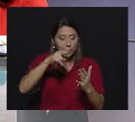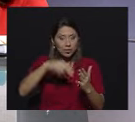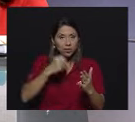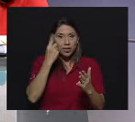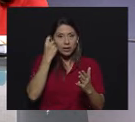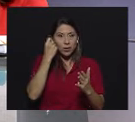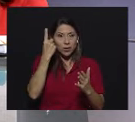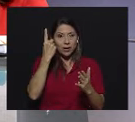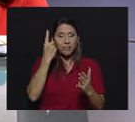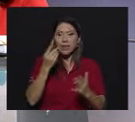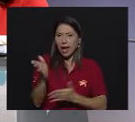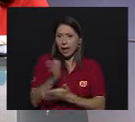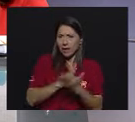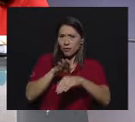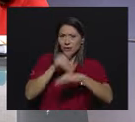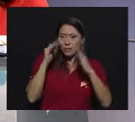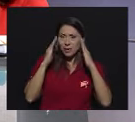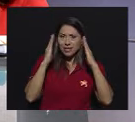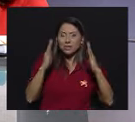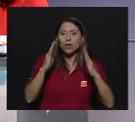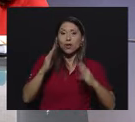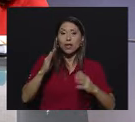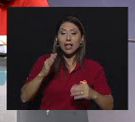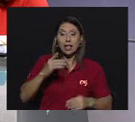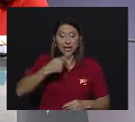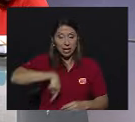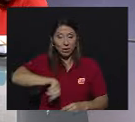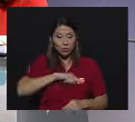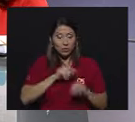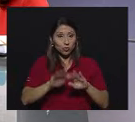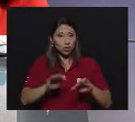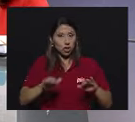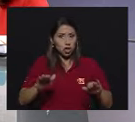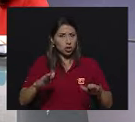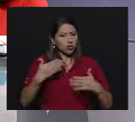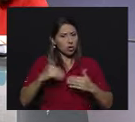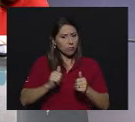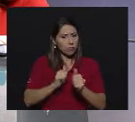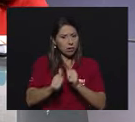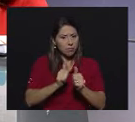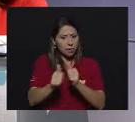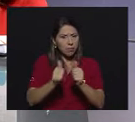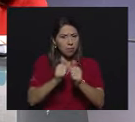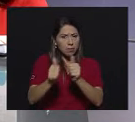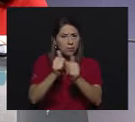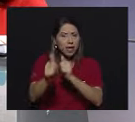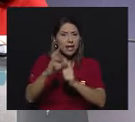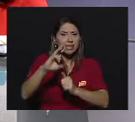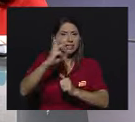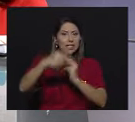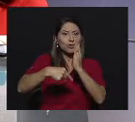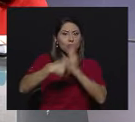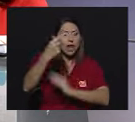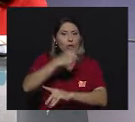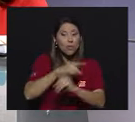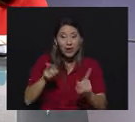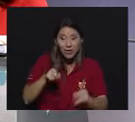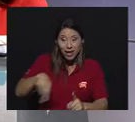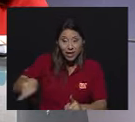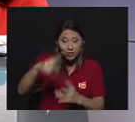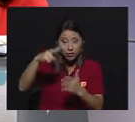Uno de los aspectos que el informe llama la atención es que tenemos niños que llegan a sexto grado y no han dado un